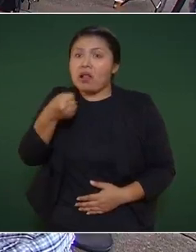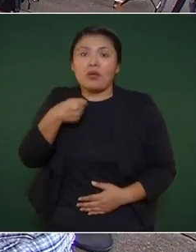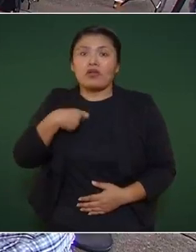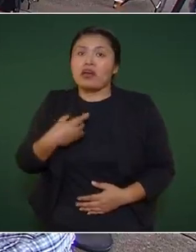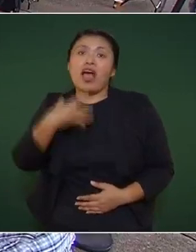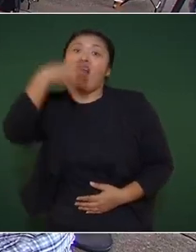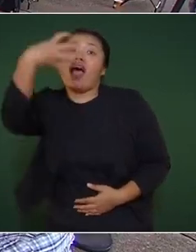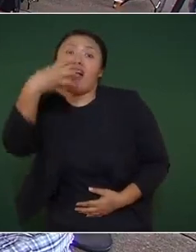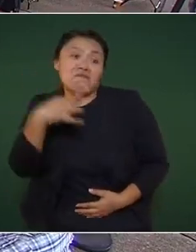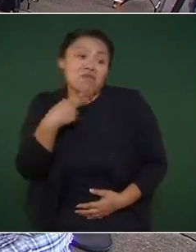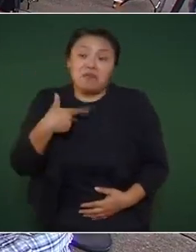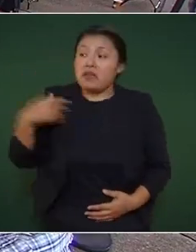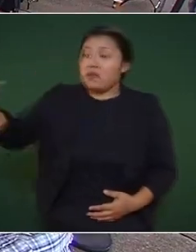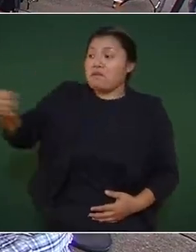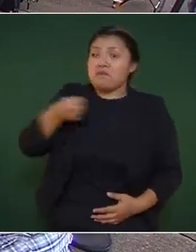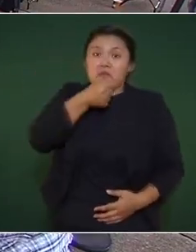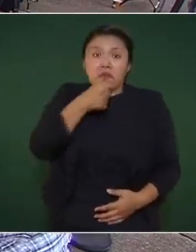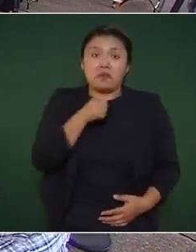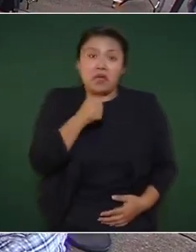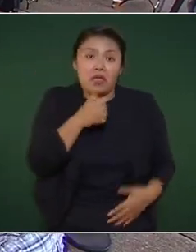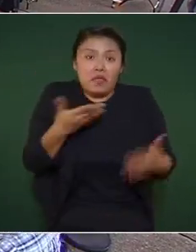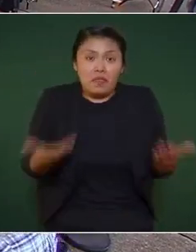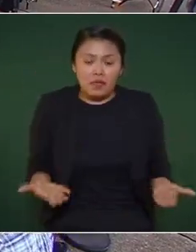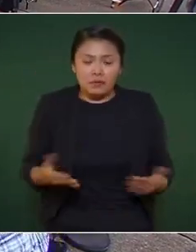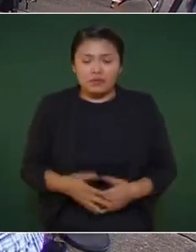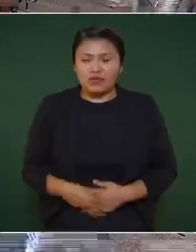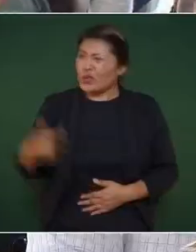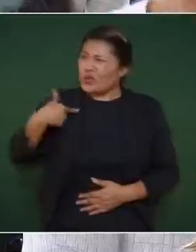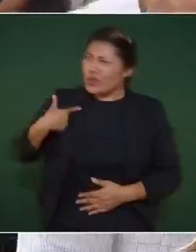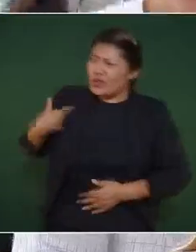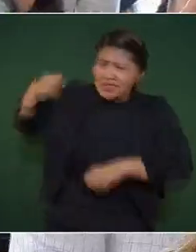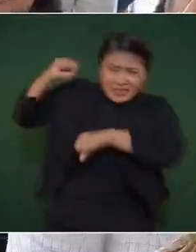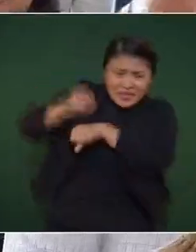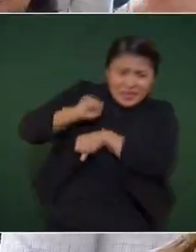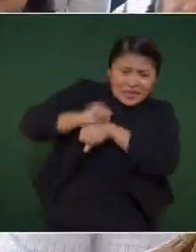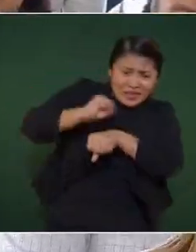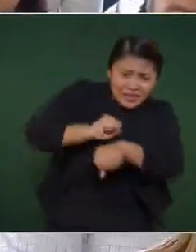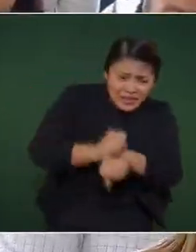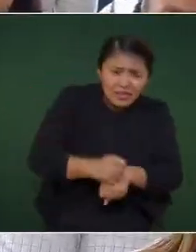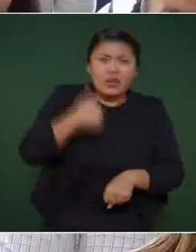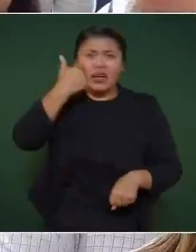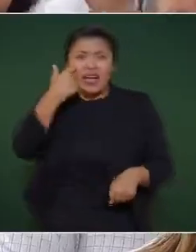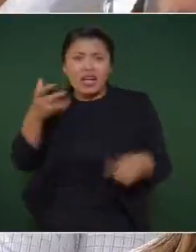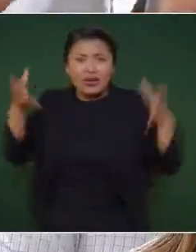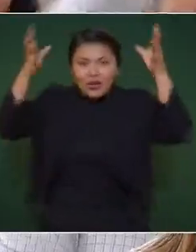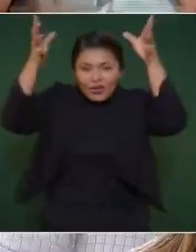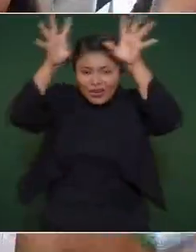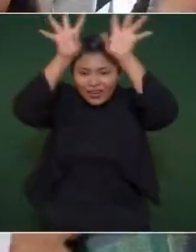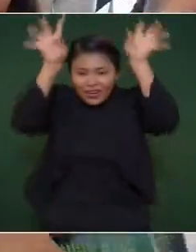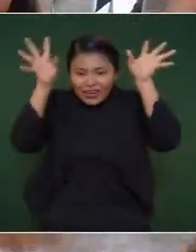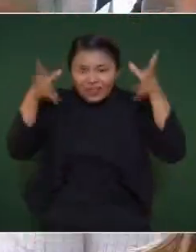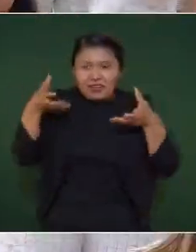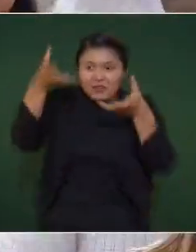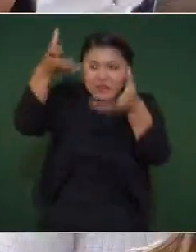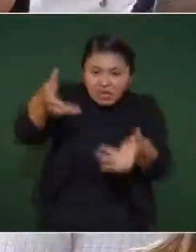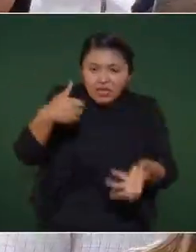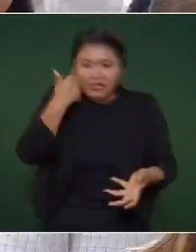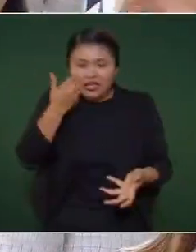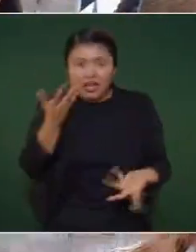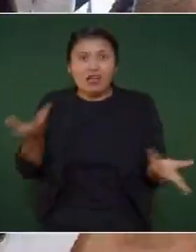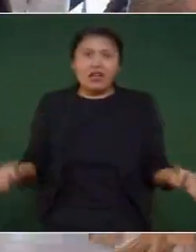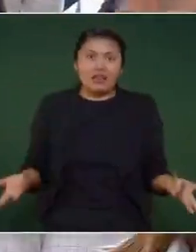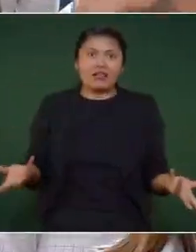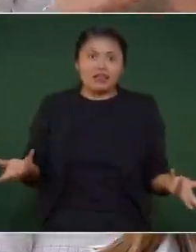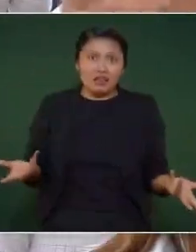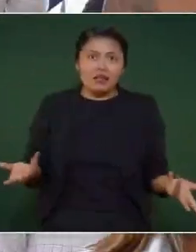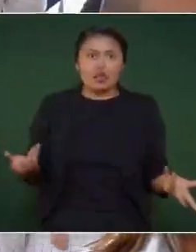gritando. Desde hace varias semanas estoy tratando de entregarle un penacho de guagua, señor, por el reconocimiento